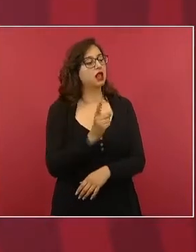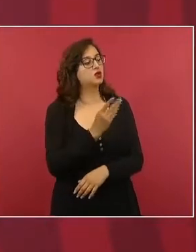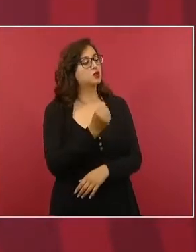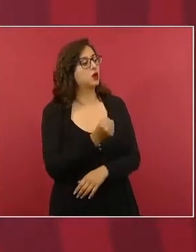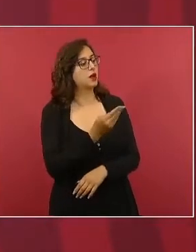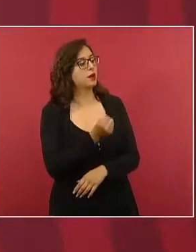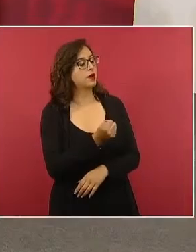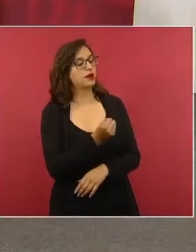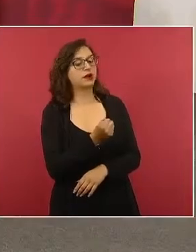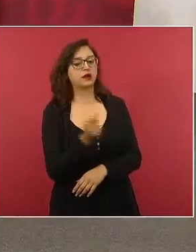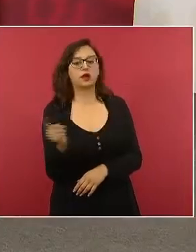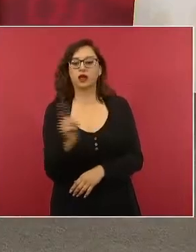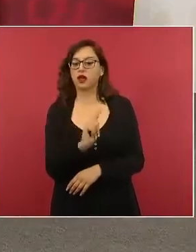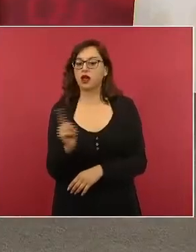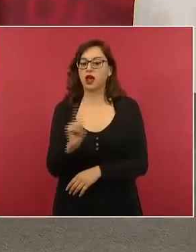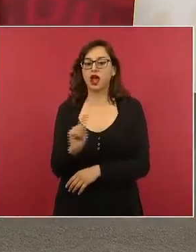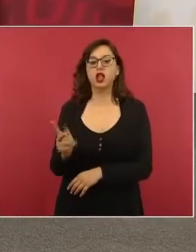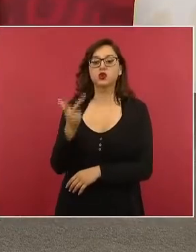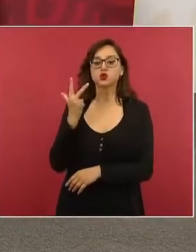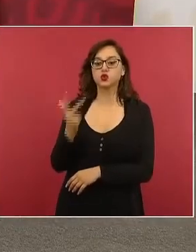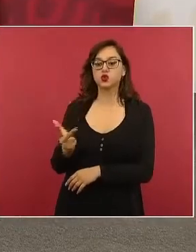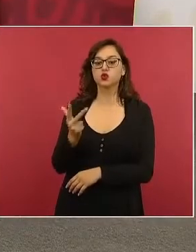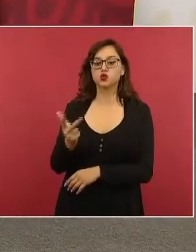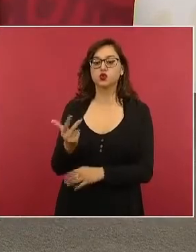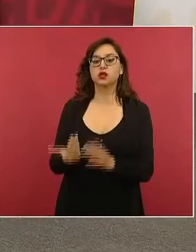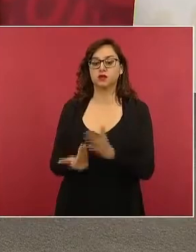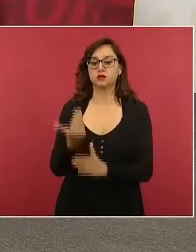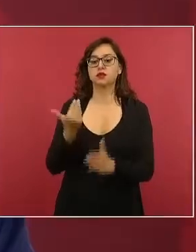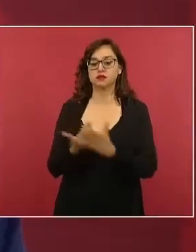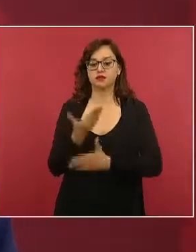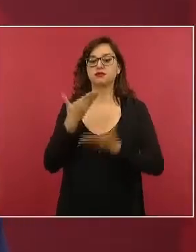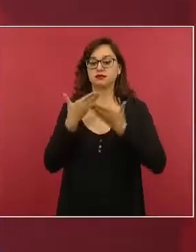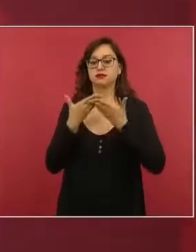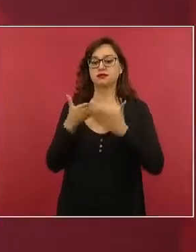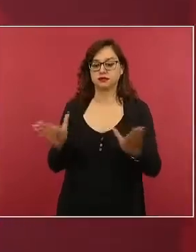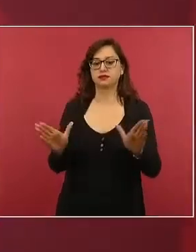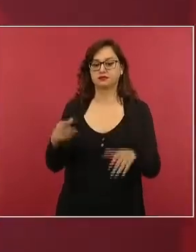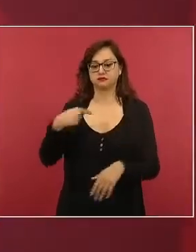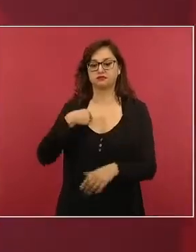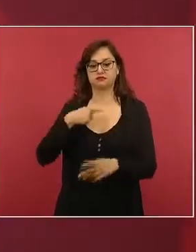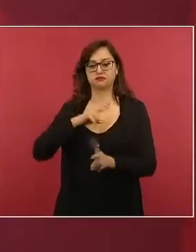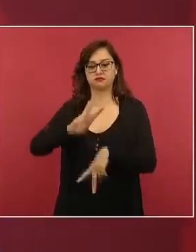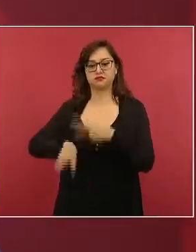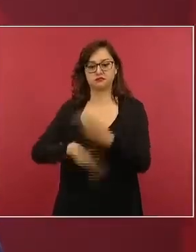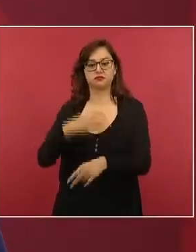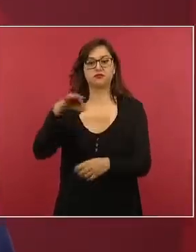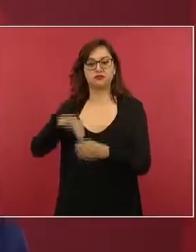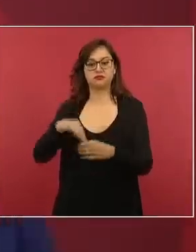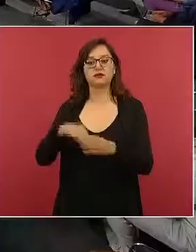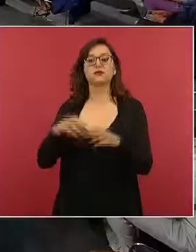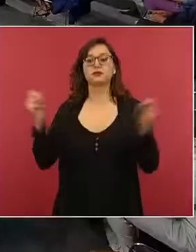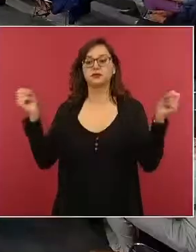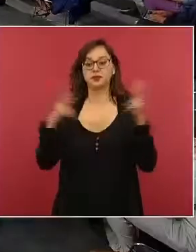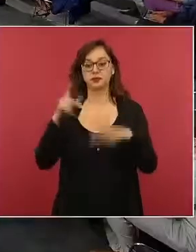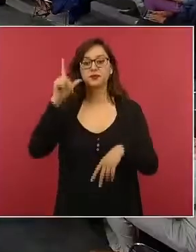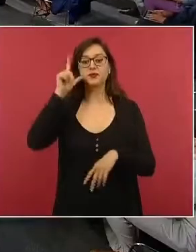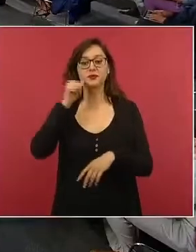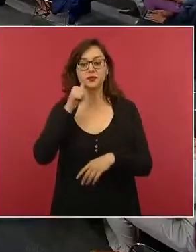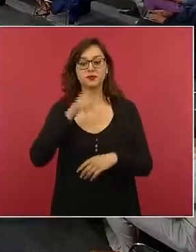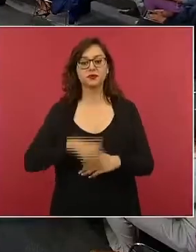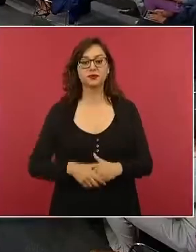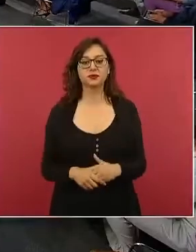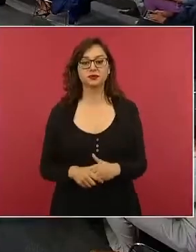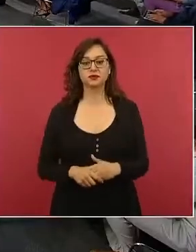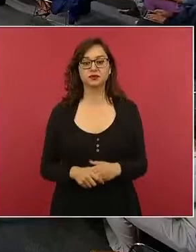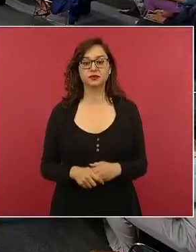No, a las 8. Entonces, y nos vemos entonces mañana.